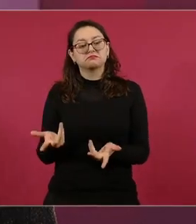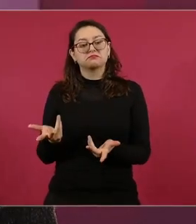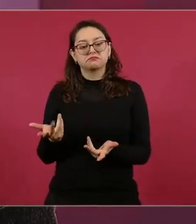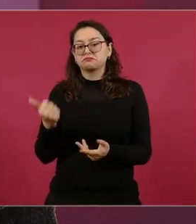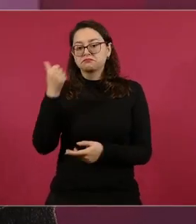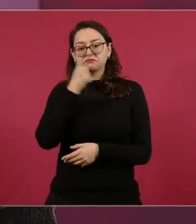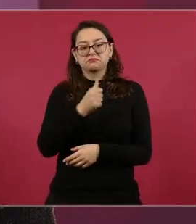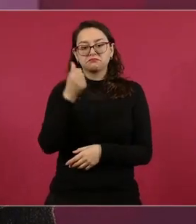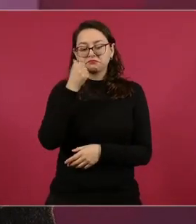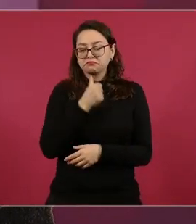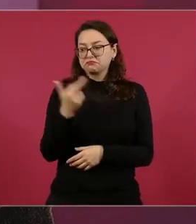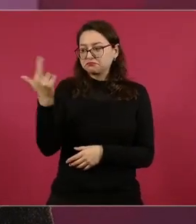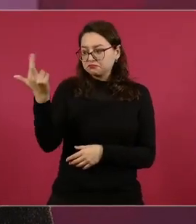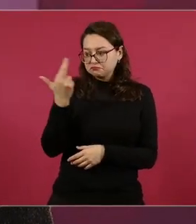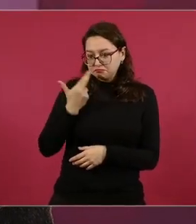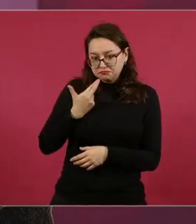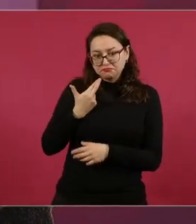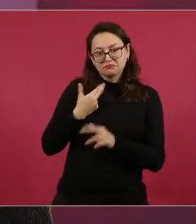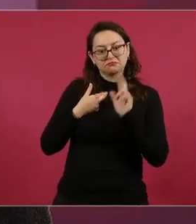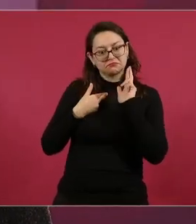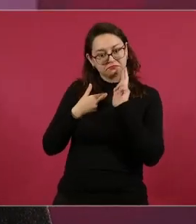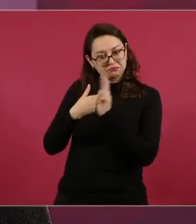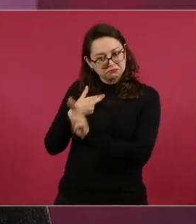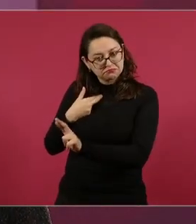respetarme, yo también.